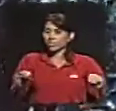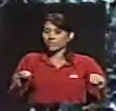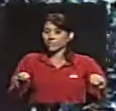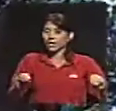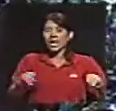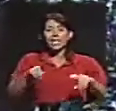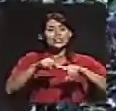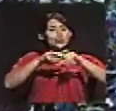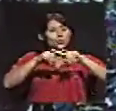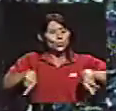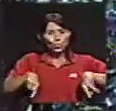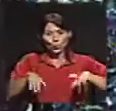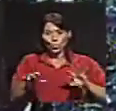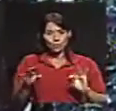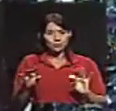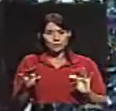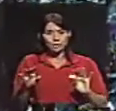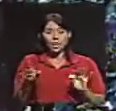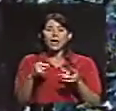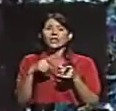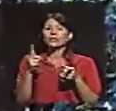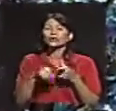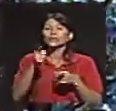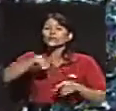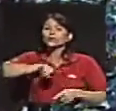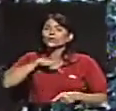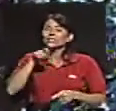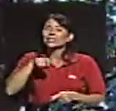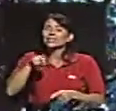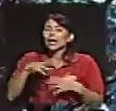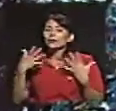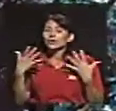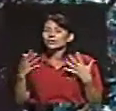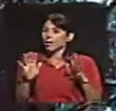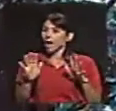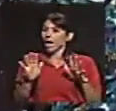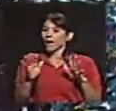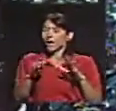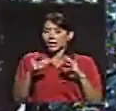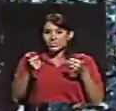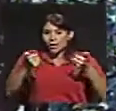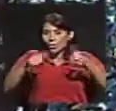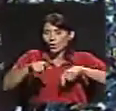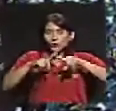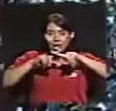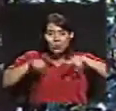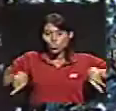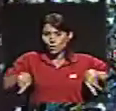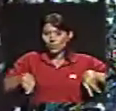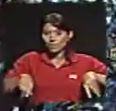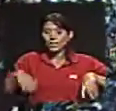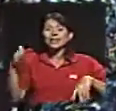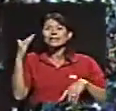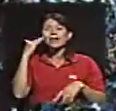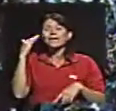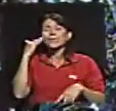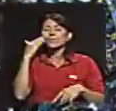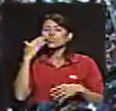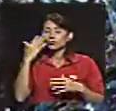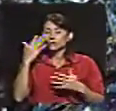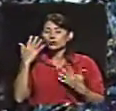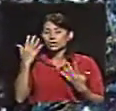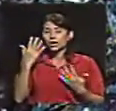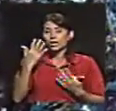nulo y entonces lo que necesitamos es que se anule el acuerdo. Sabemos que hay una, digamos,